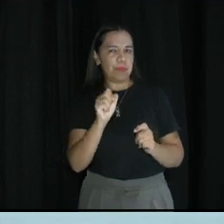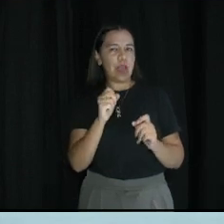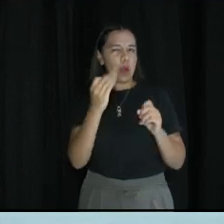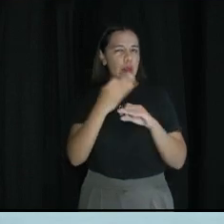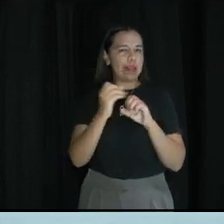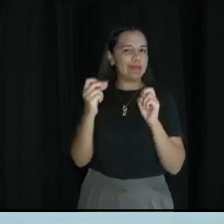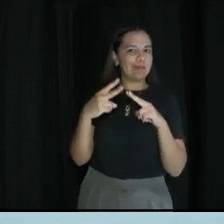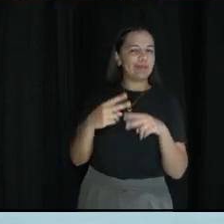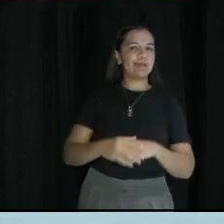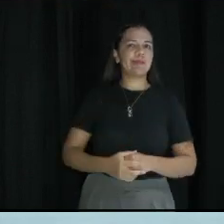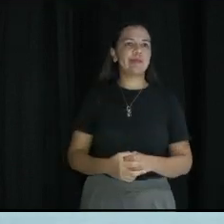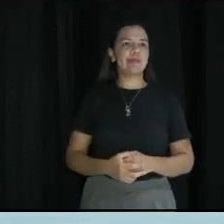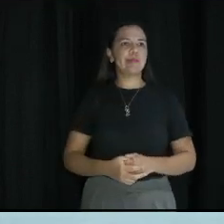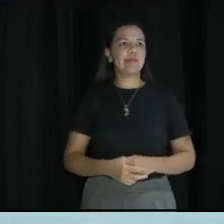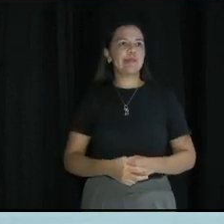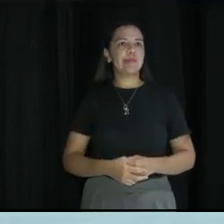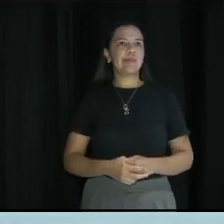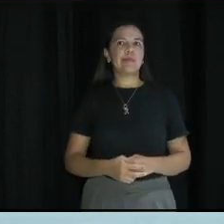momento.